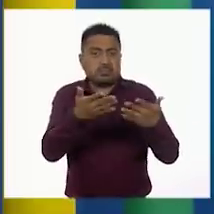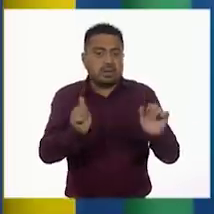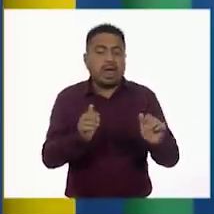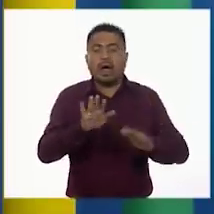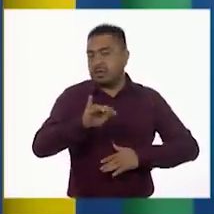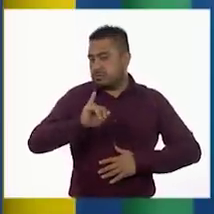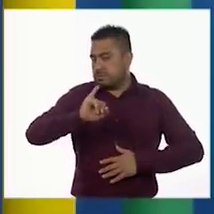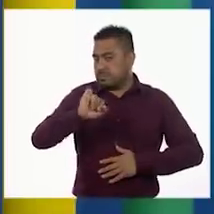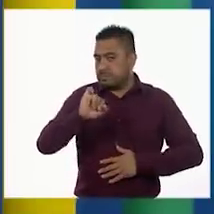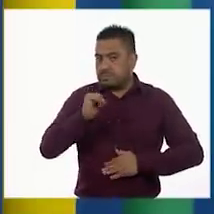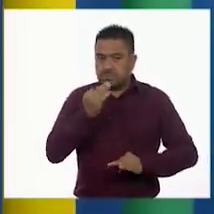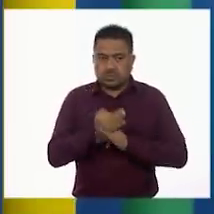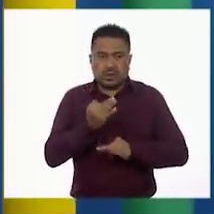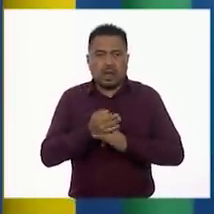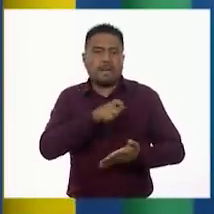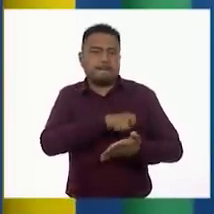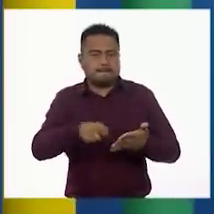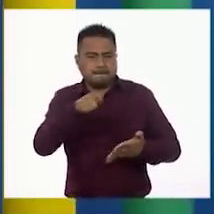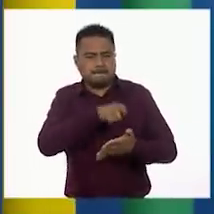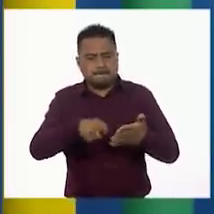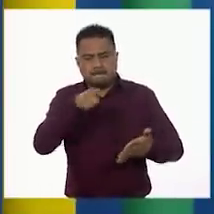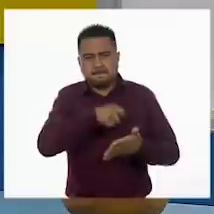ahora sí, a escribir.